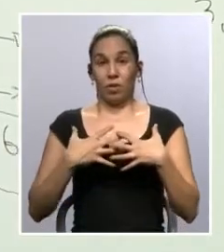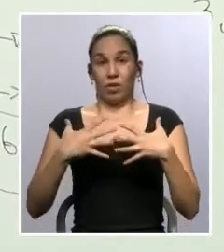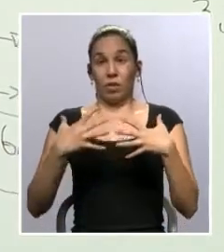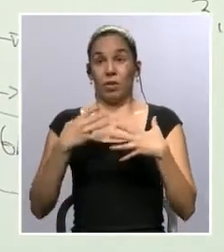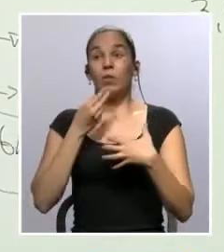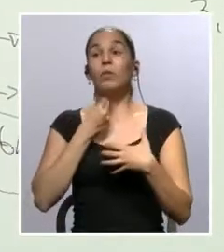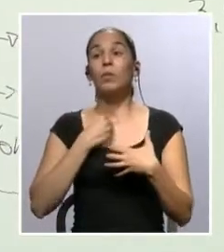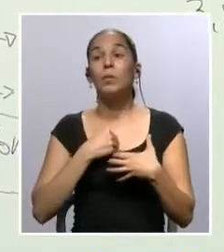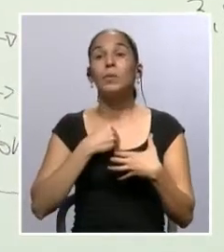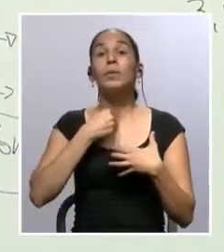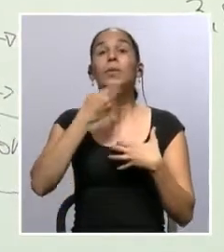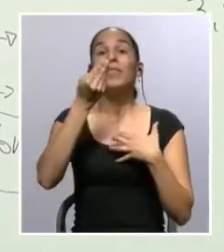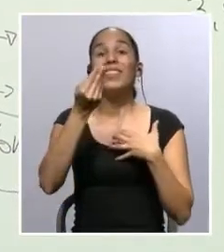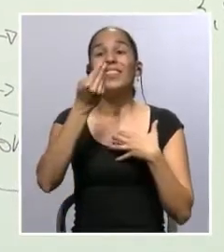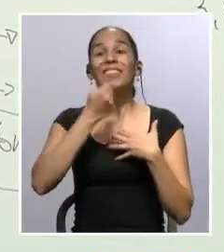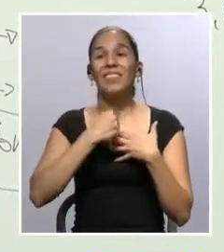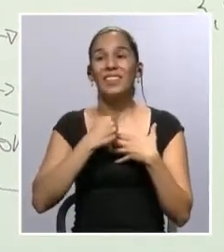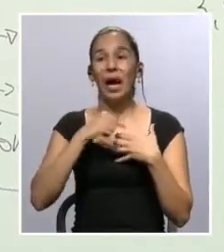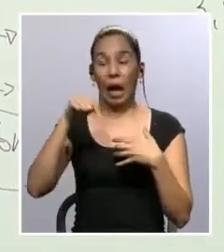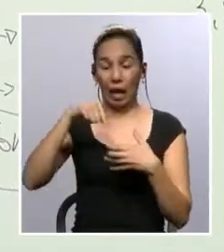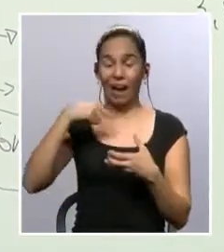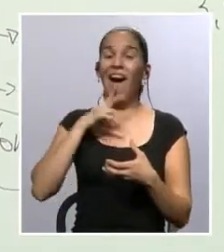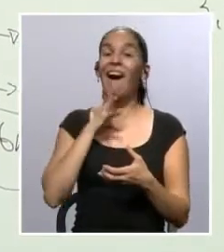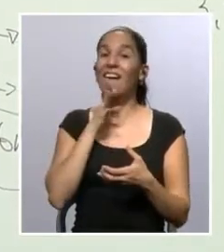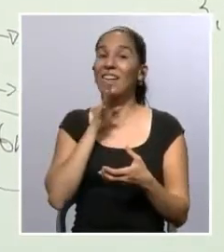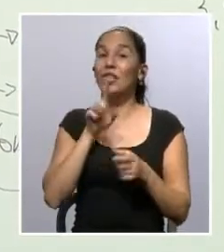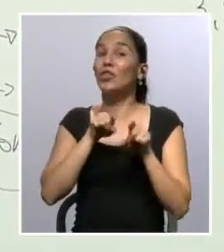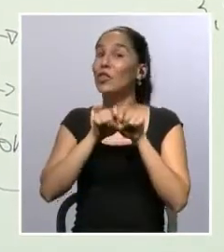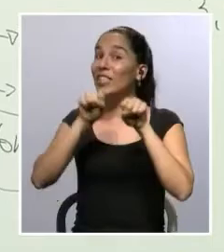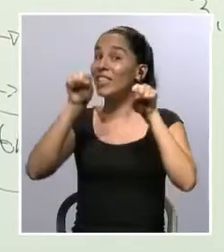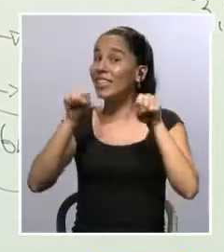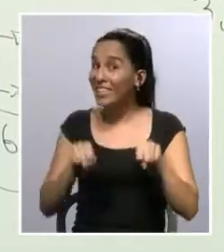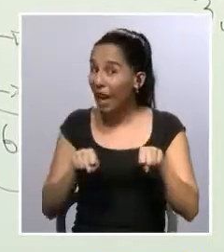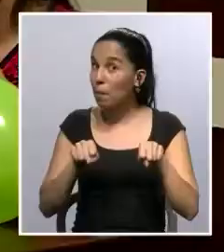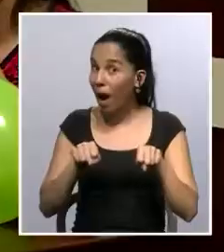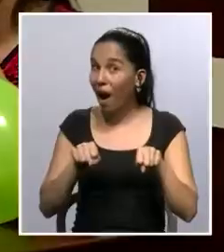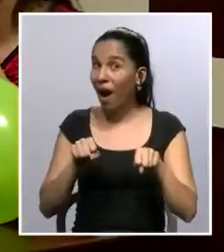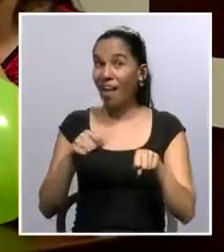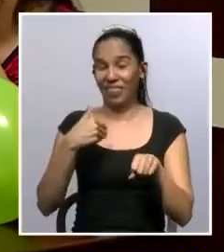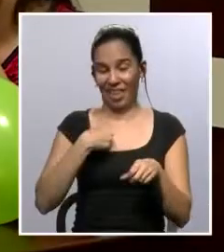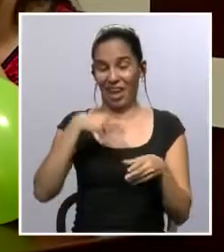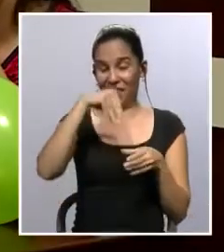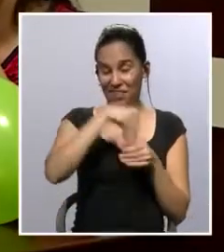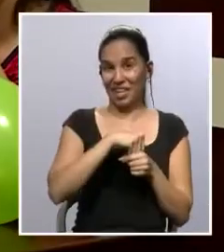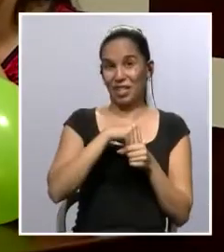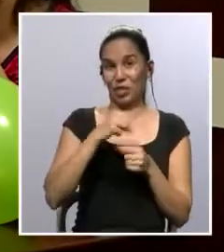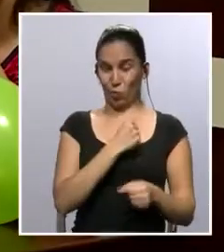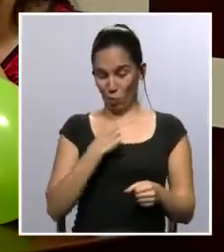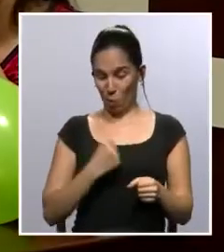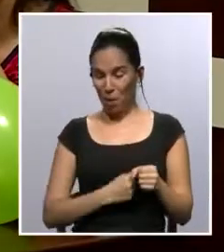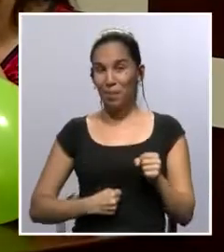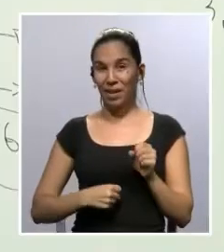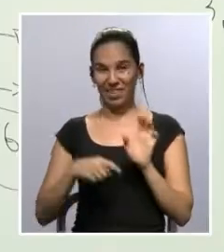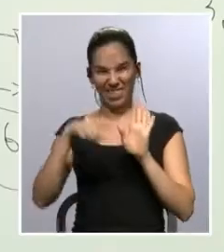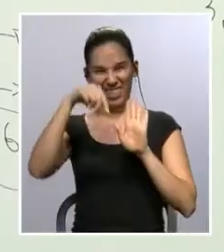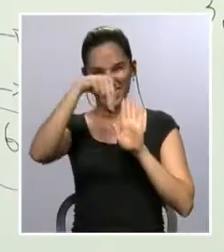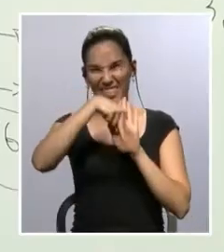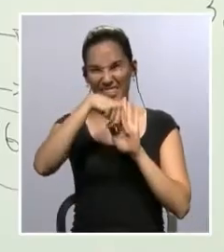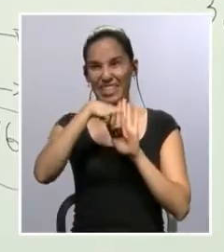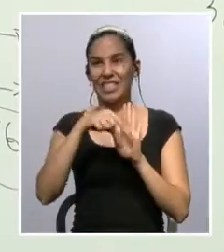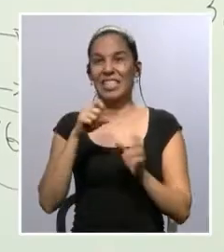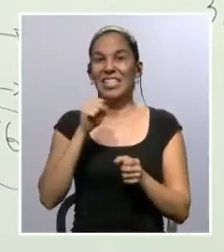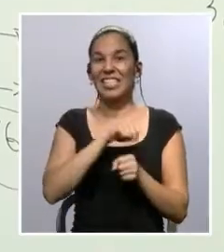abierto y se comparte con el medio. Aquí yo estoy hablando de una situación donde el Superman tiene un sistema cerrado que le